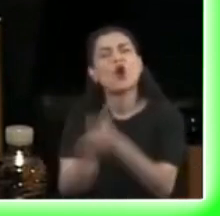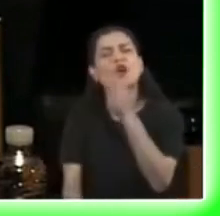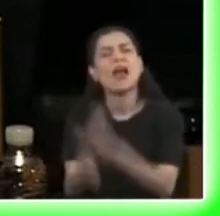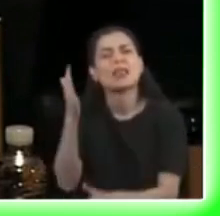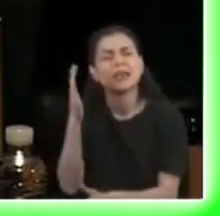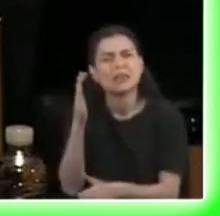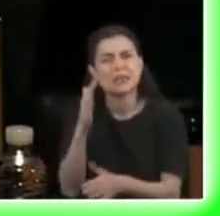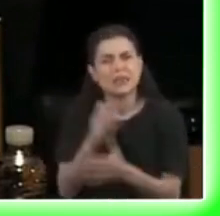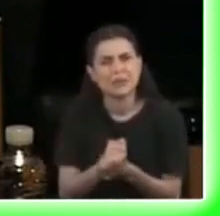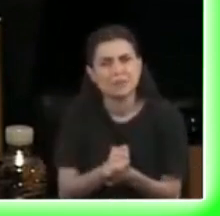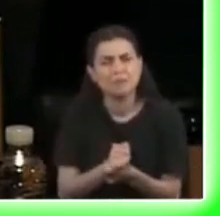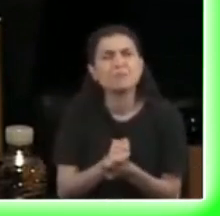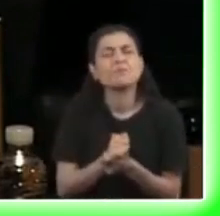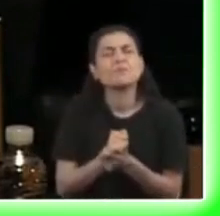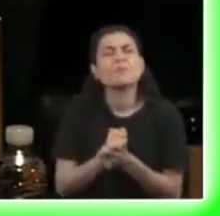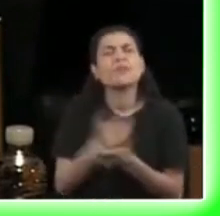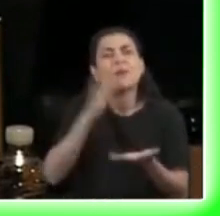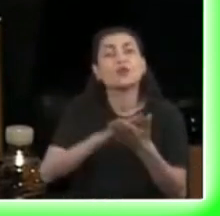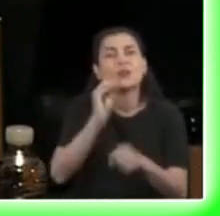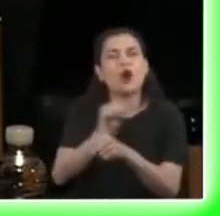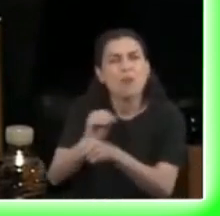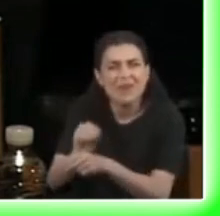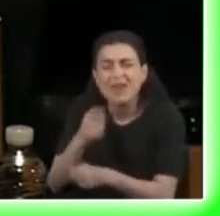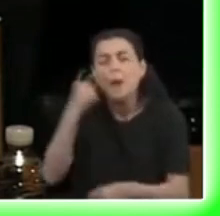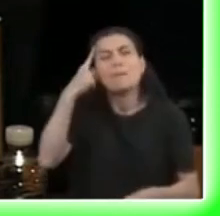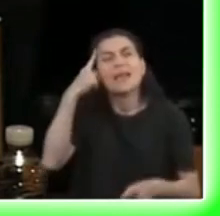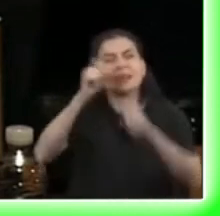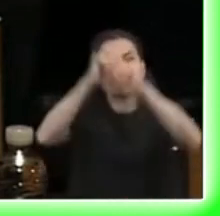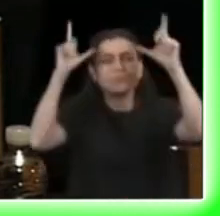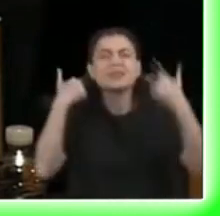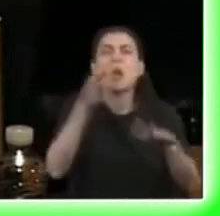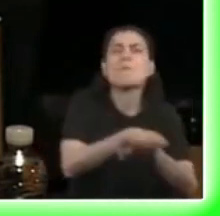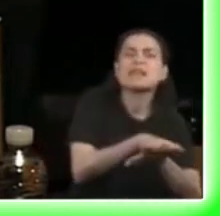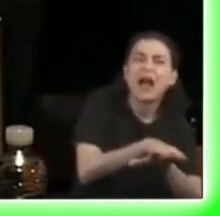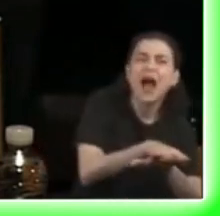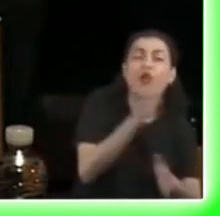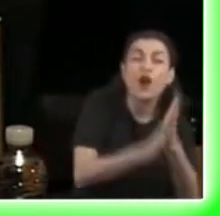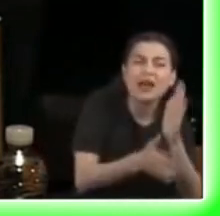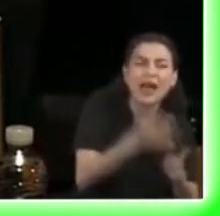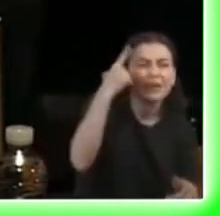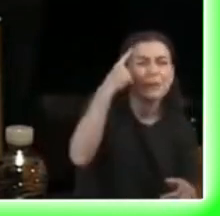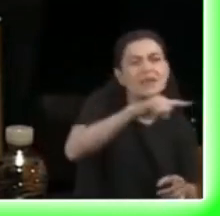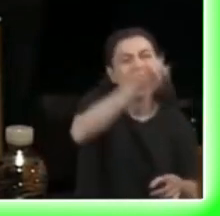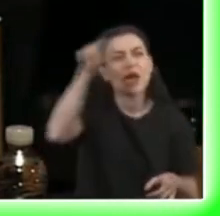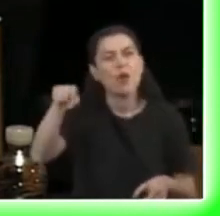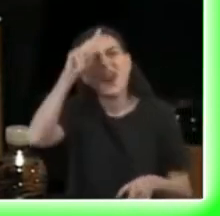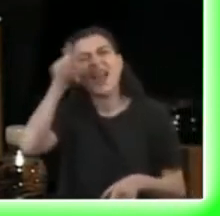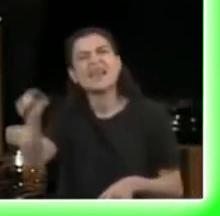básicamente, los retrotraía a Egipto. Es decir, en Egipto el pescado era